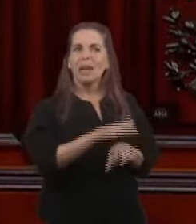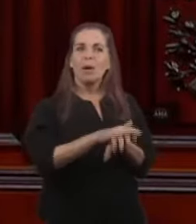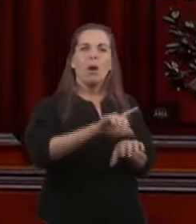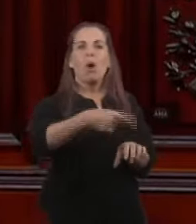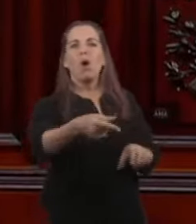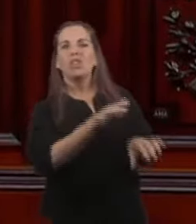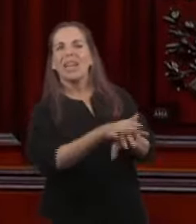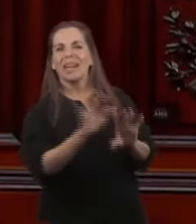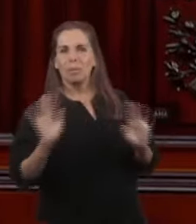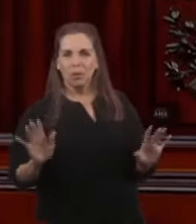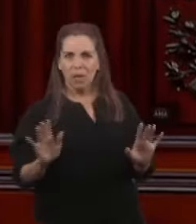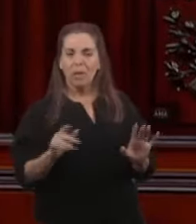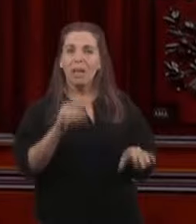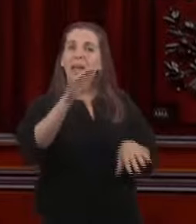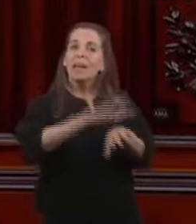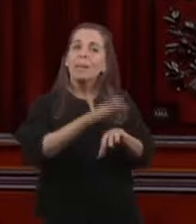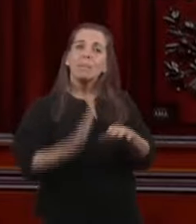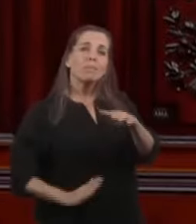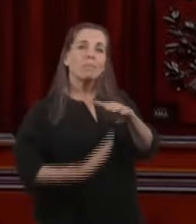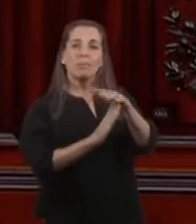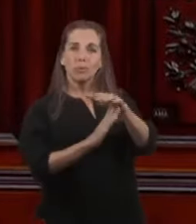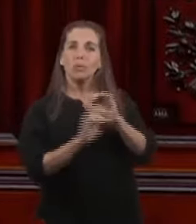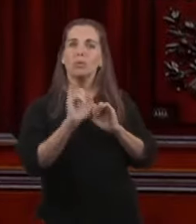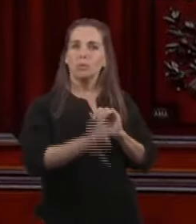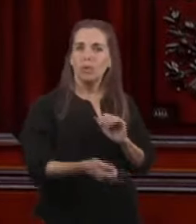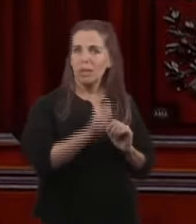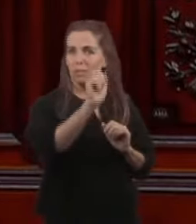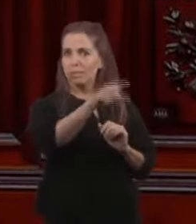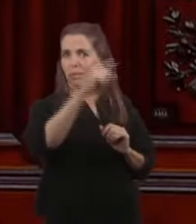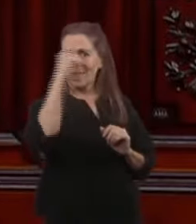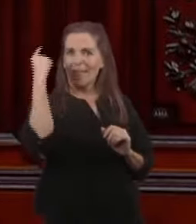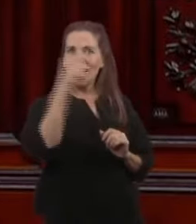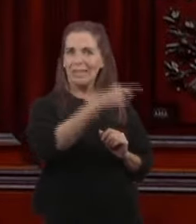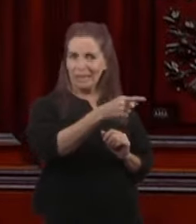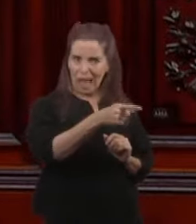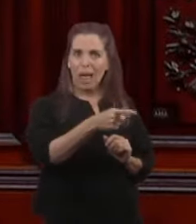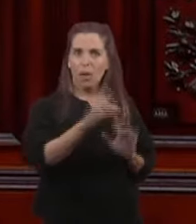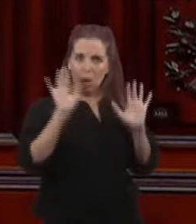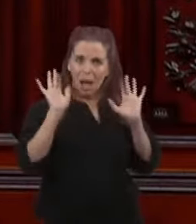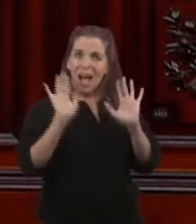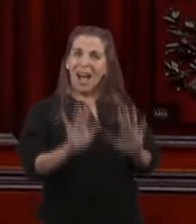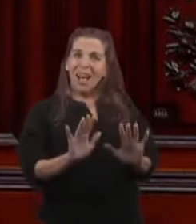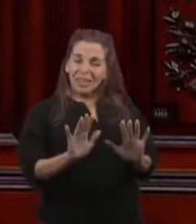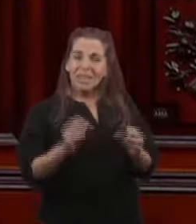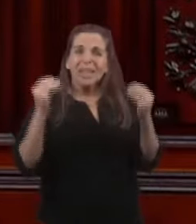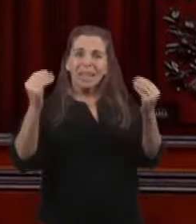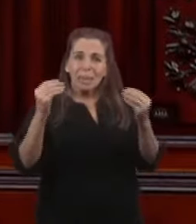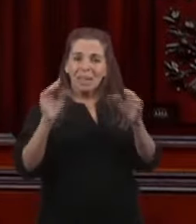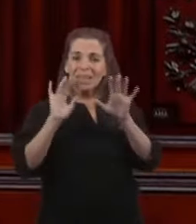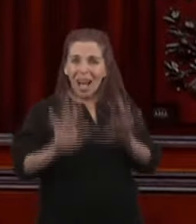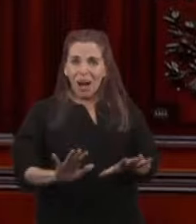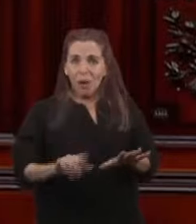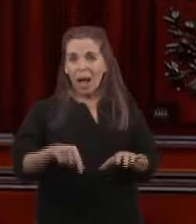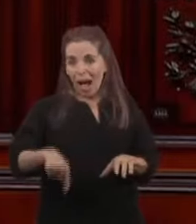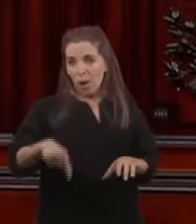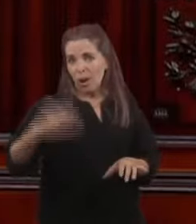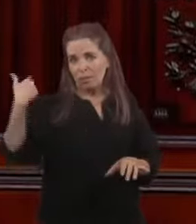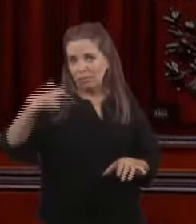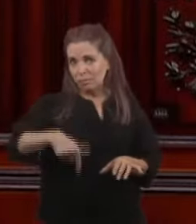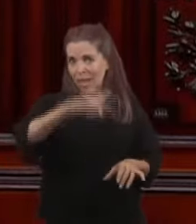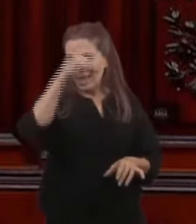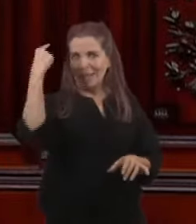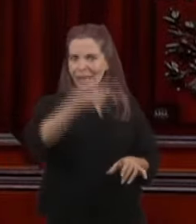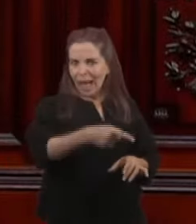las responsabilidades fundamentales que sí le corresponden así llegamos a un estado que en el afán de cumplir todos los supuestos